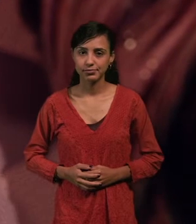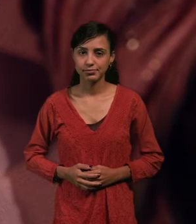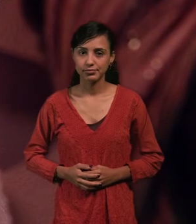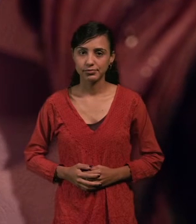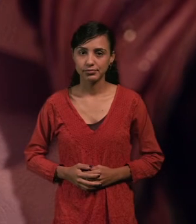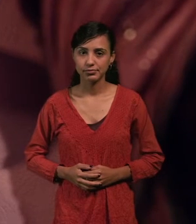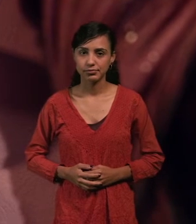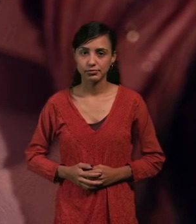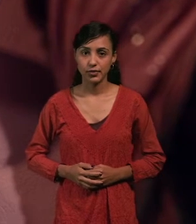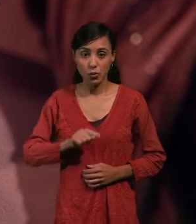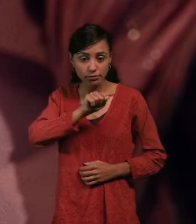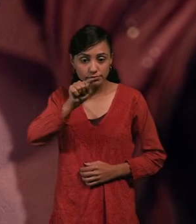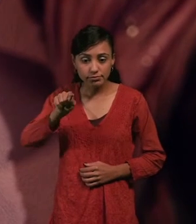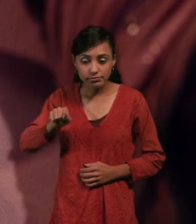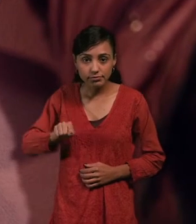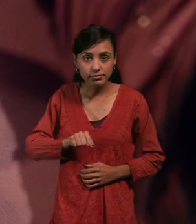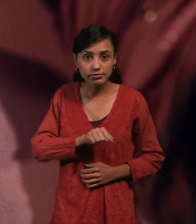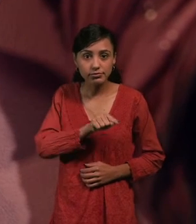Le pasamos a todo el dibujo.